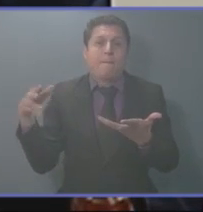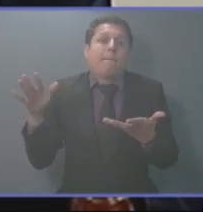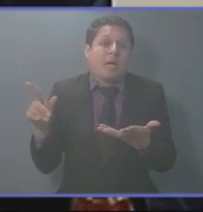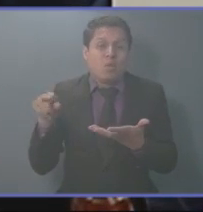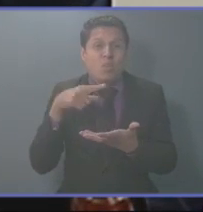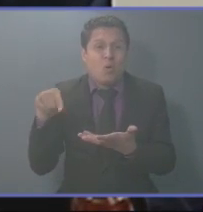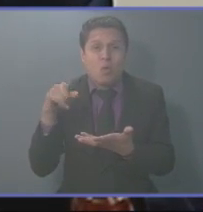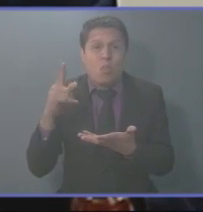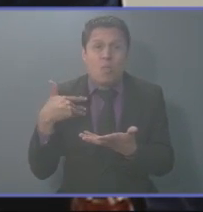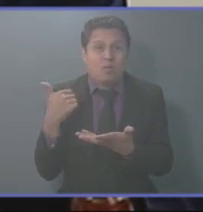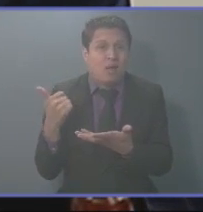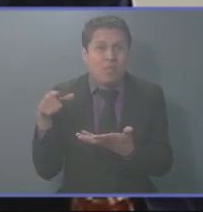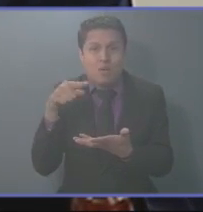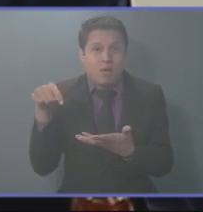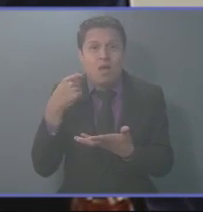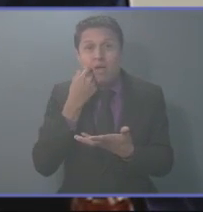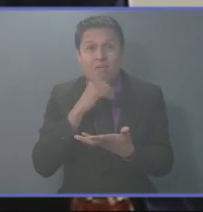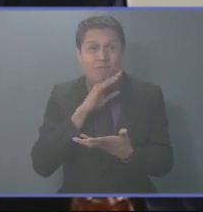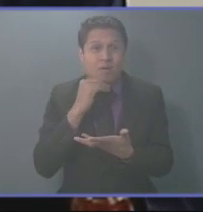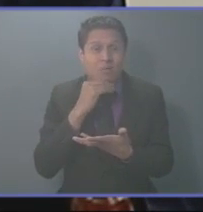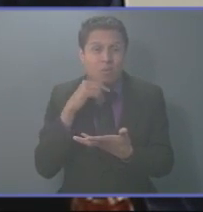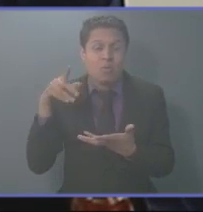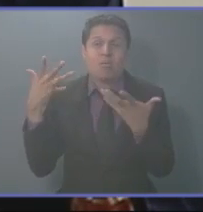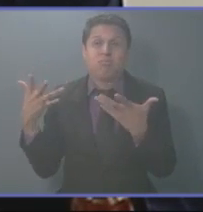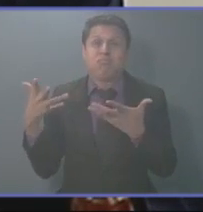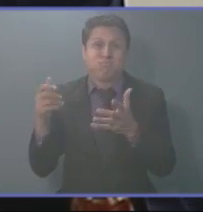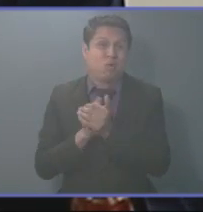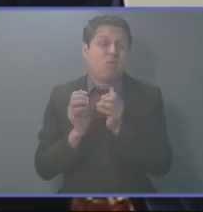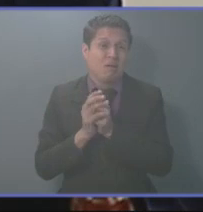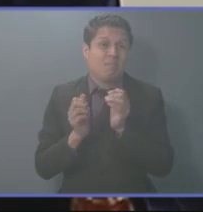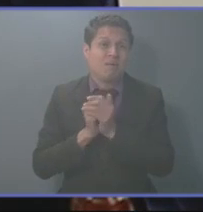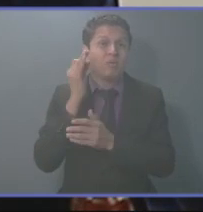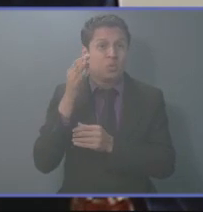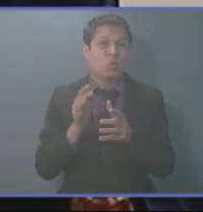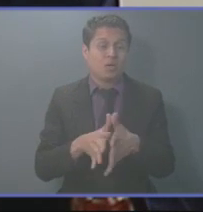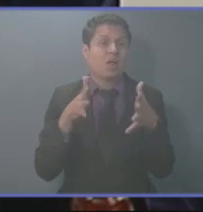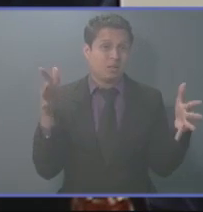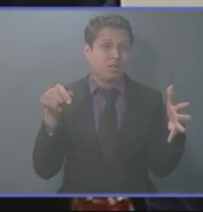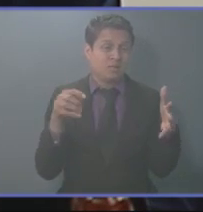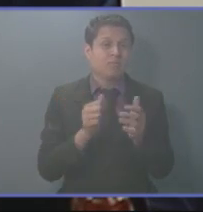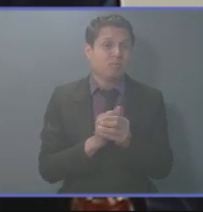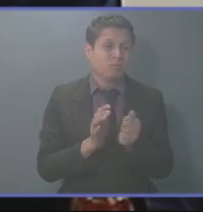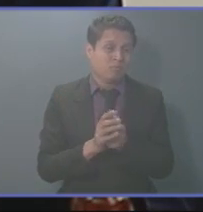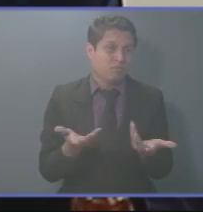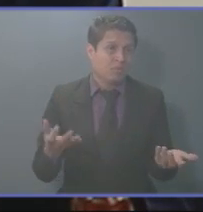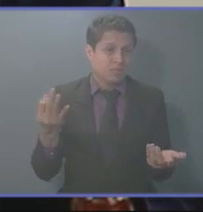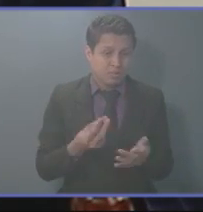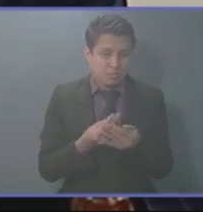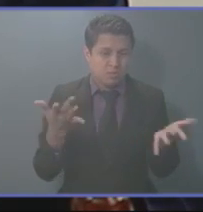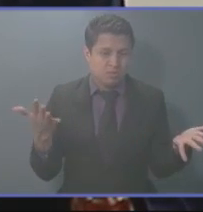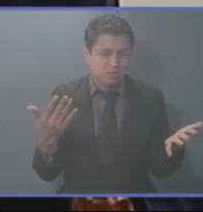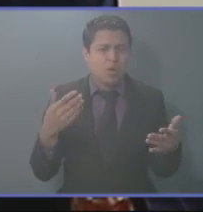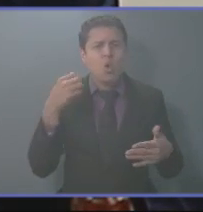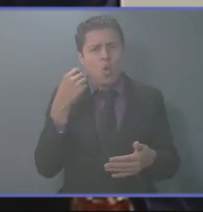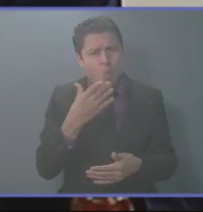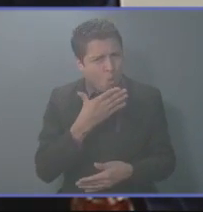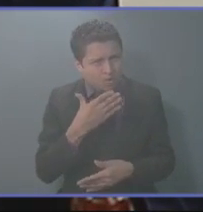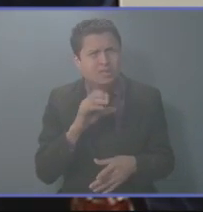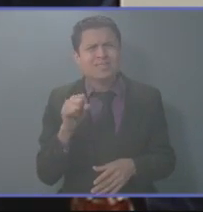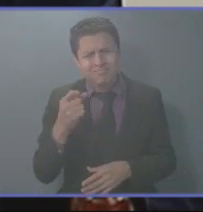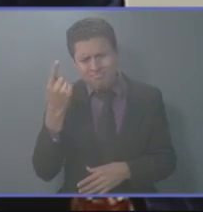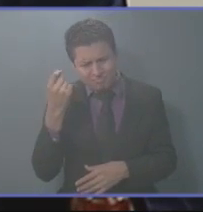todos. Y todos debemos de buscar ser parte de la solución. Que van a haber obstáculos, claro que los van a